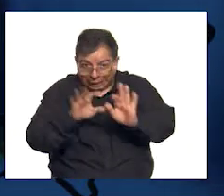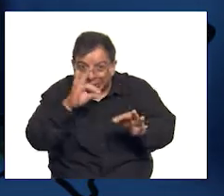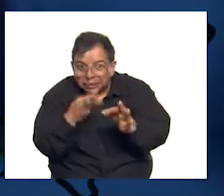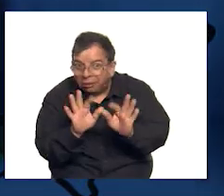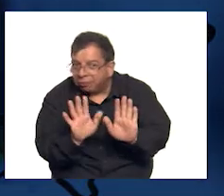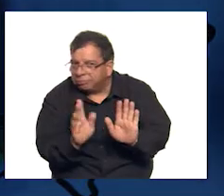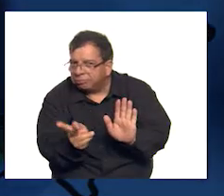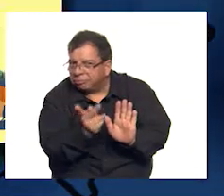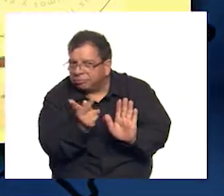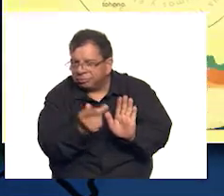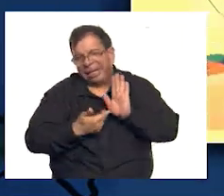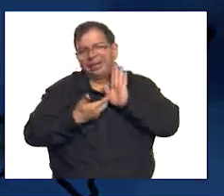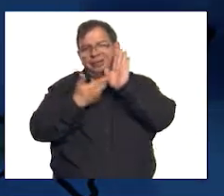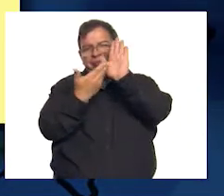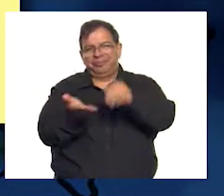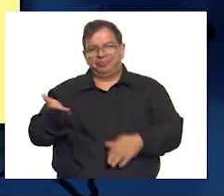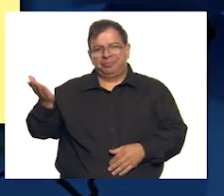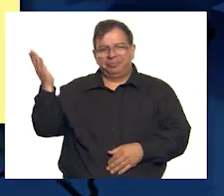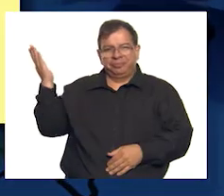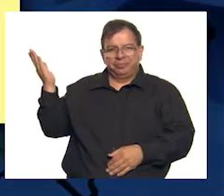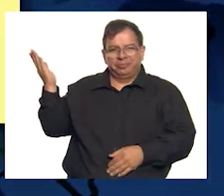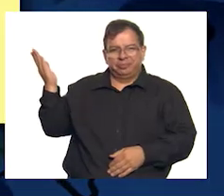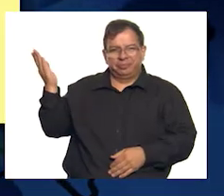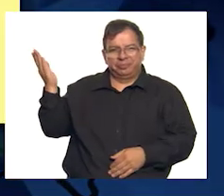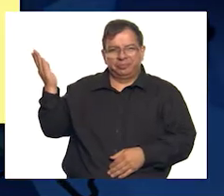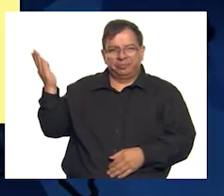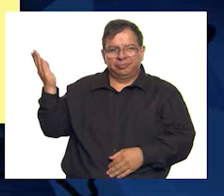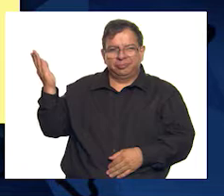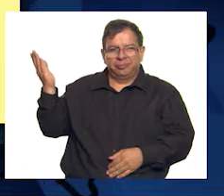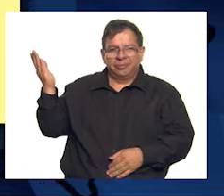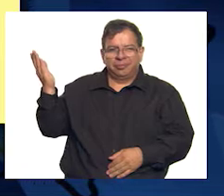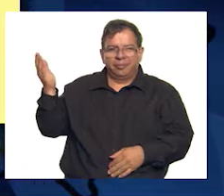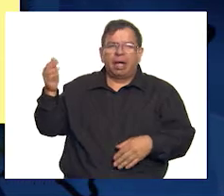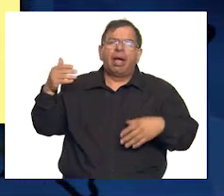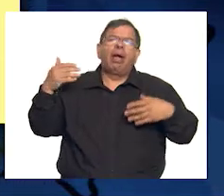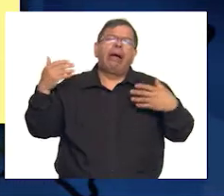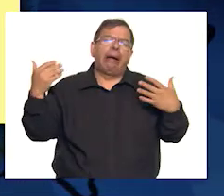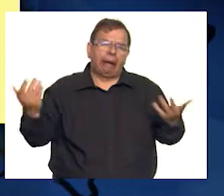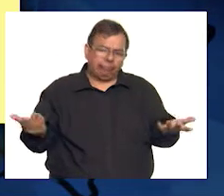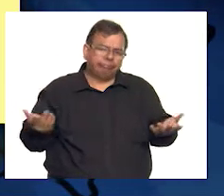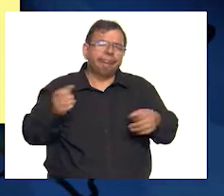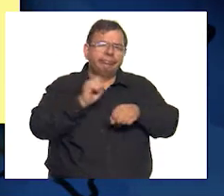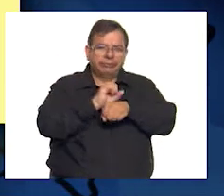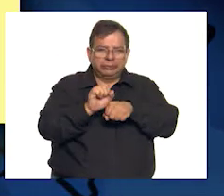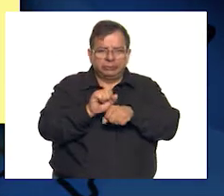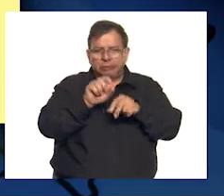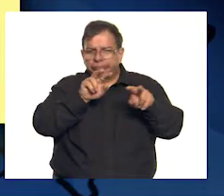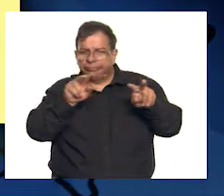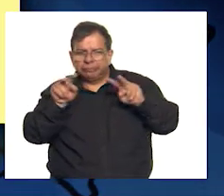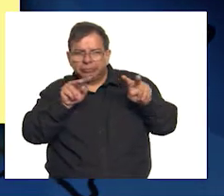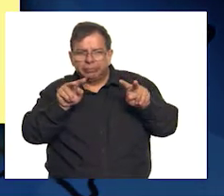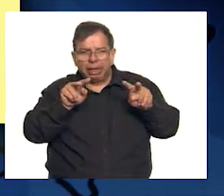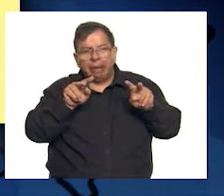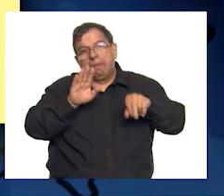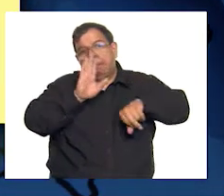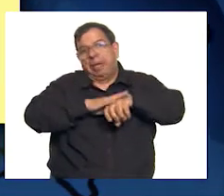listos? Pues aquí lo tienen, miren. Ahora es más sencillo, pero creo que al final también es mucho más